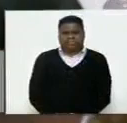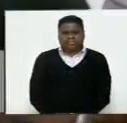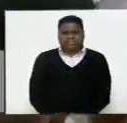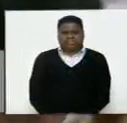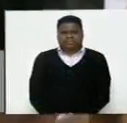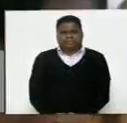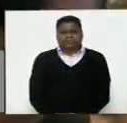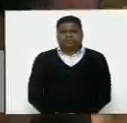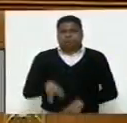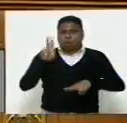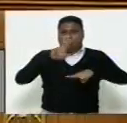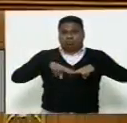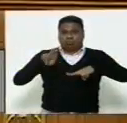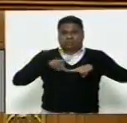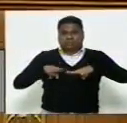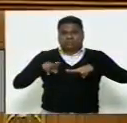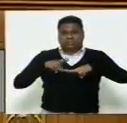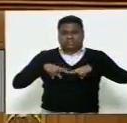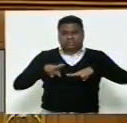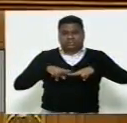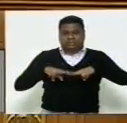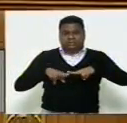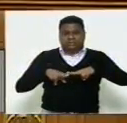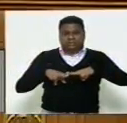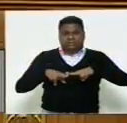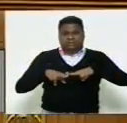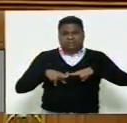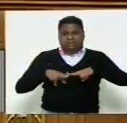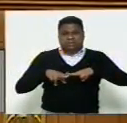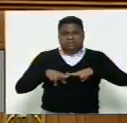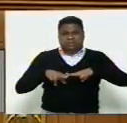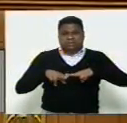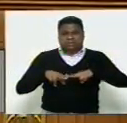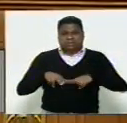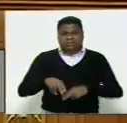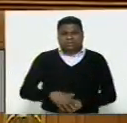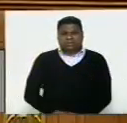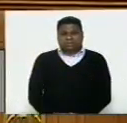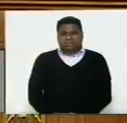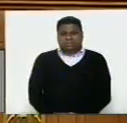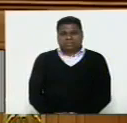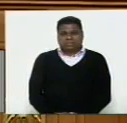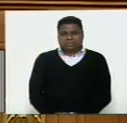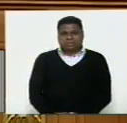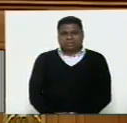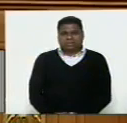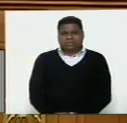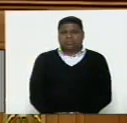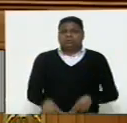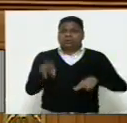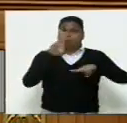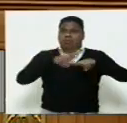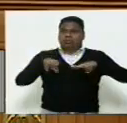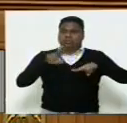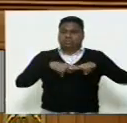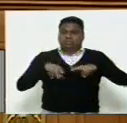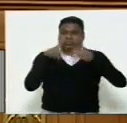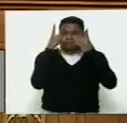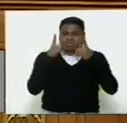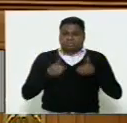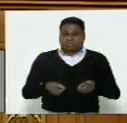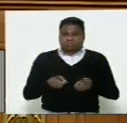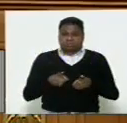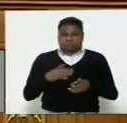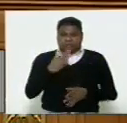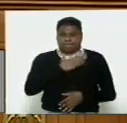Un niño y una niña que es concebido conscientemente por una decisión autónoma, cuya